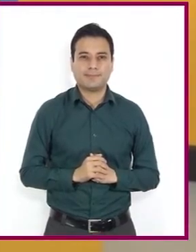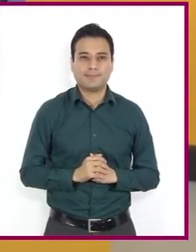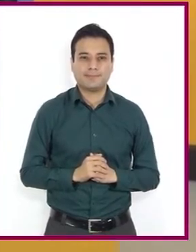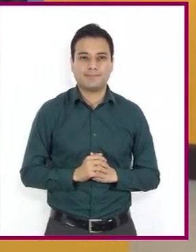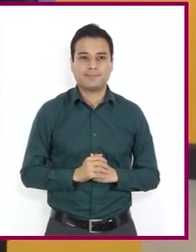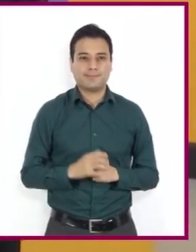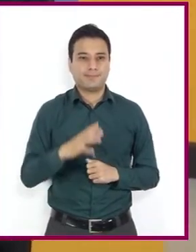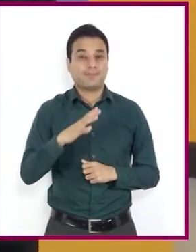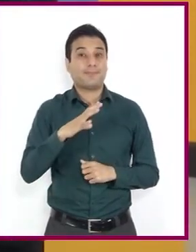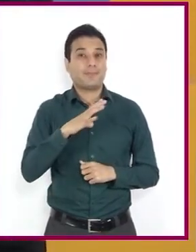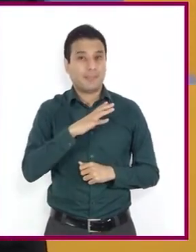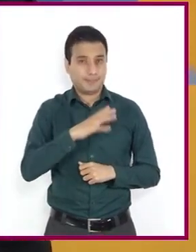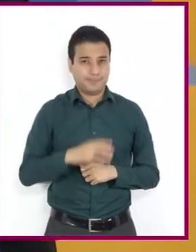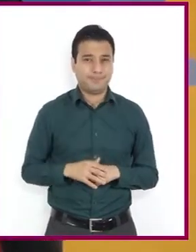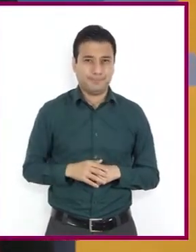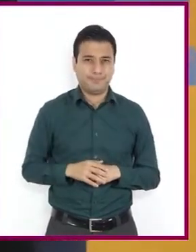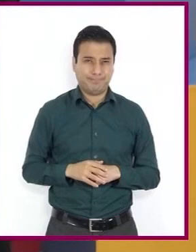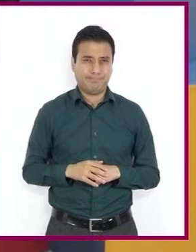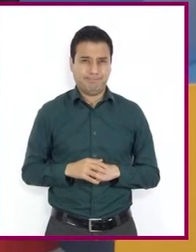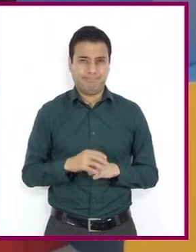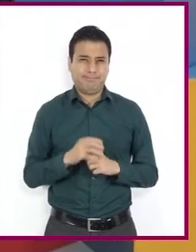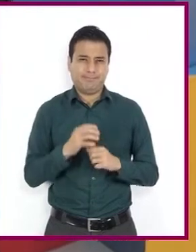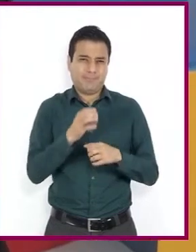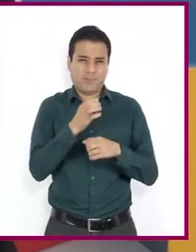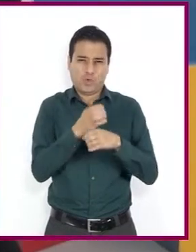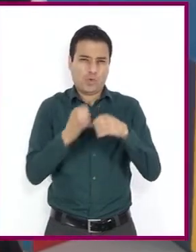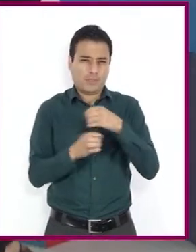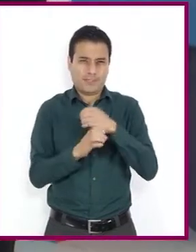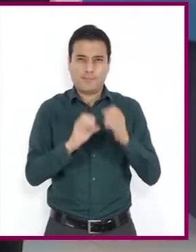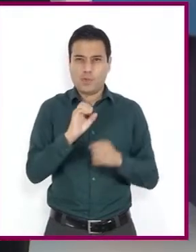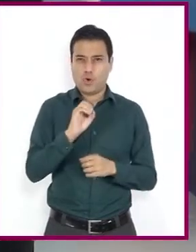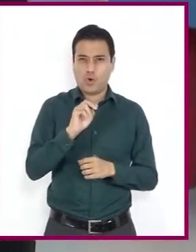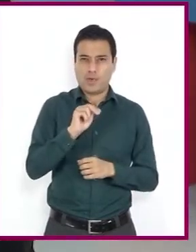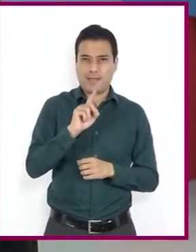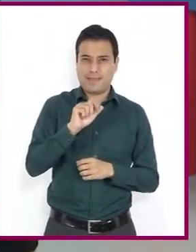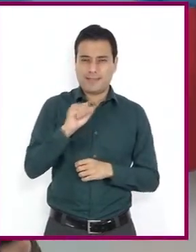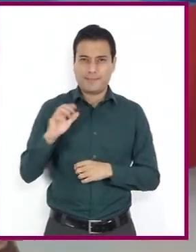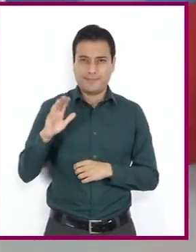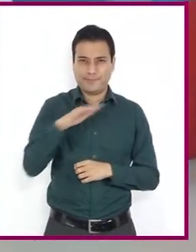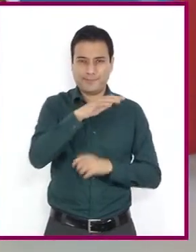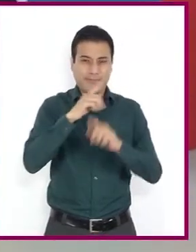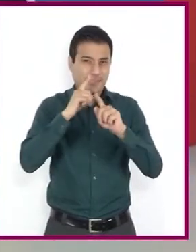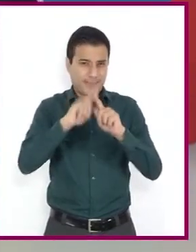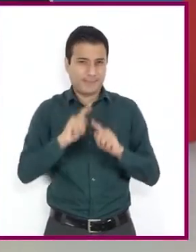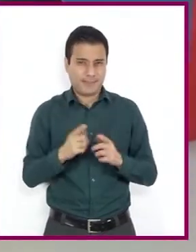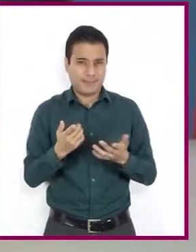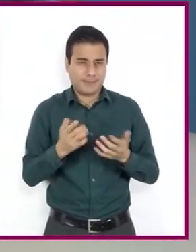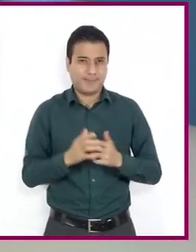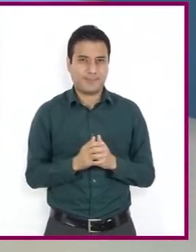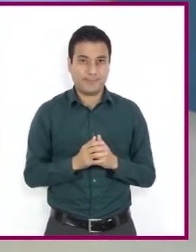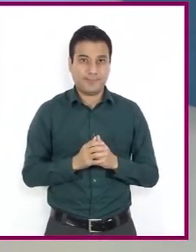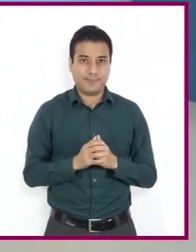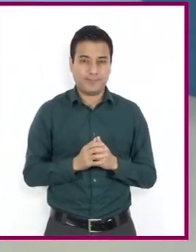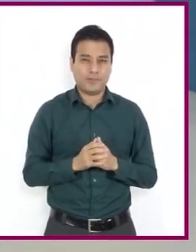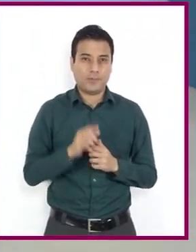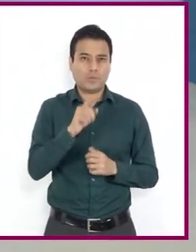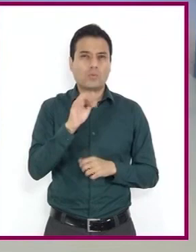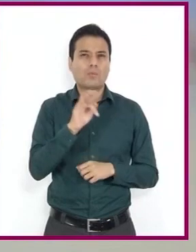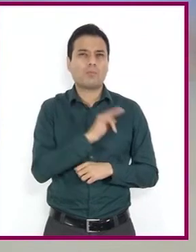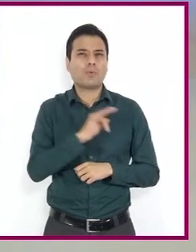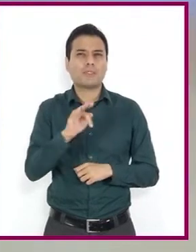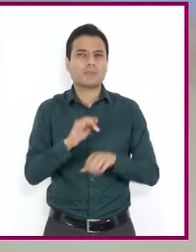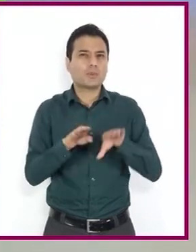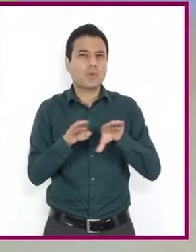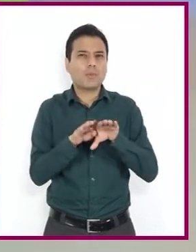Existen muchos fenómenos naturales ondulatorios. 3 de los 5 sentidos que tiene nuestro cuerpo los detecta. Con la